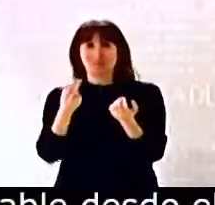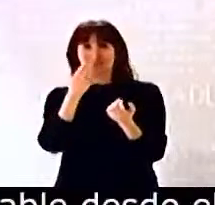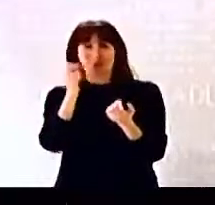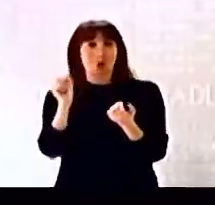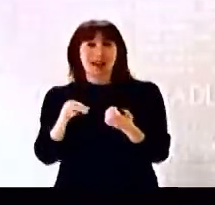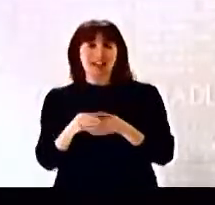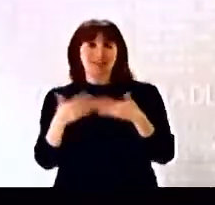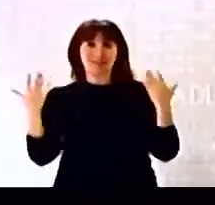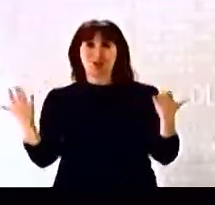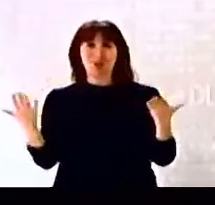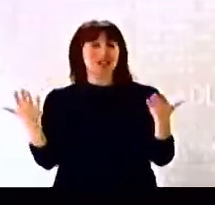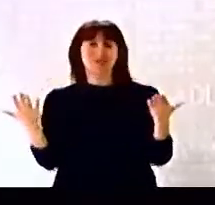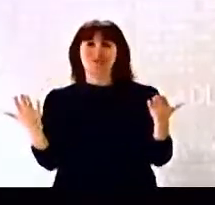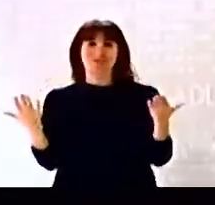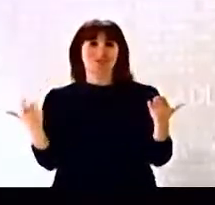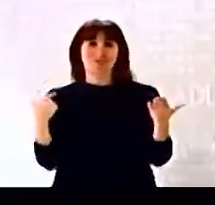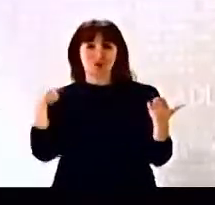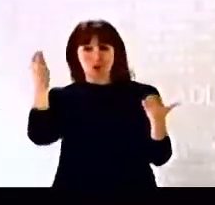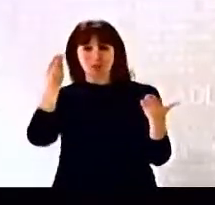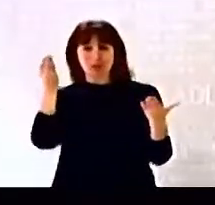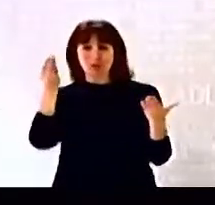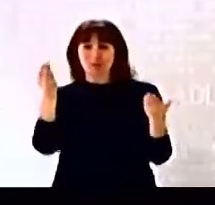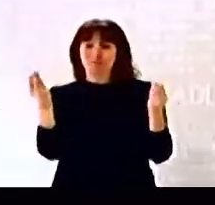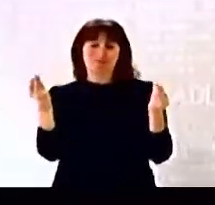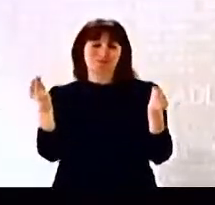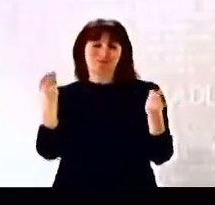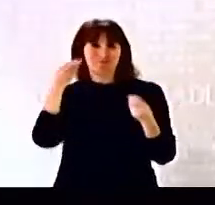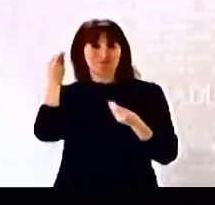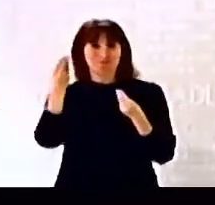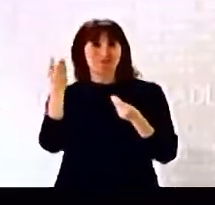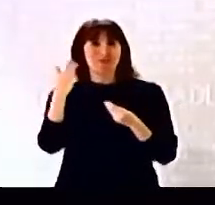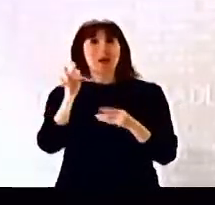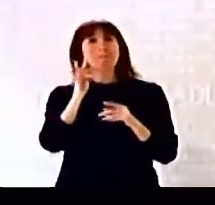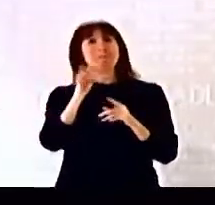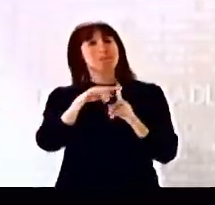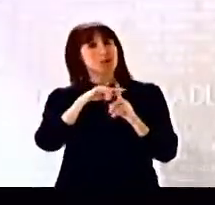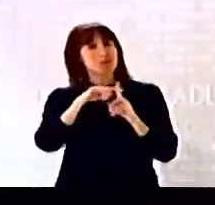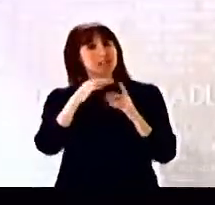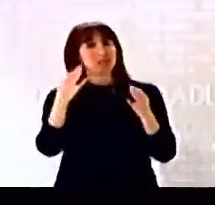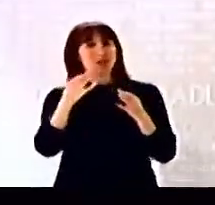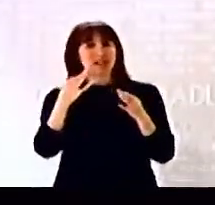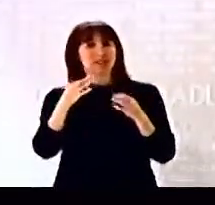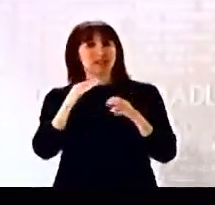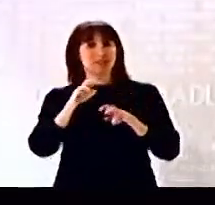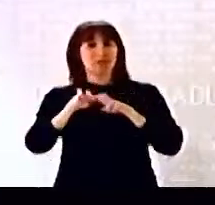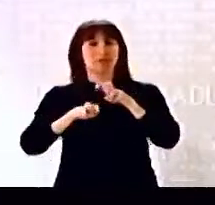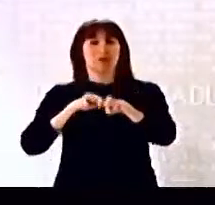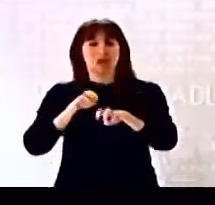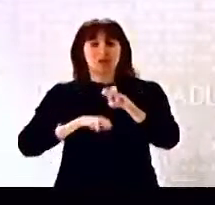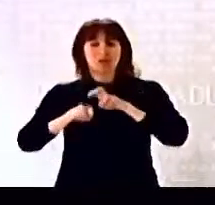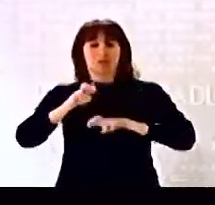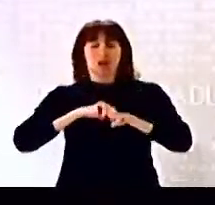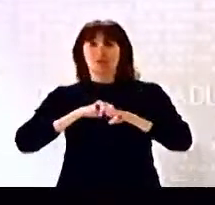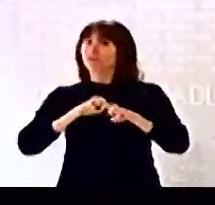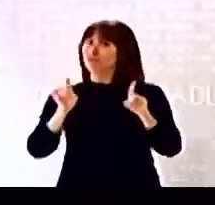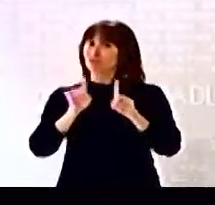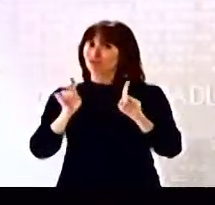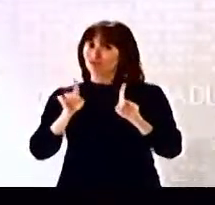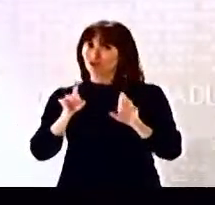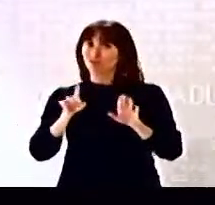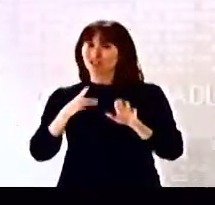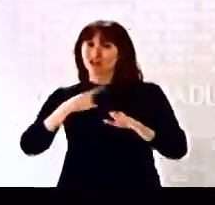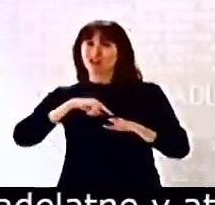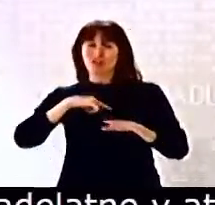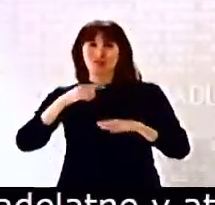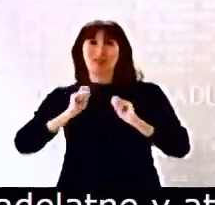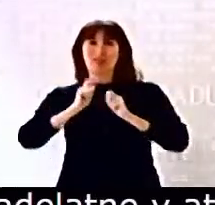cual, yo creo que es bueno que no demos pasos adelante y pasos atrás. Es bueno que le demos certidumbres